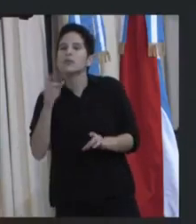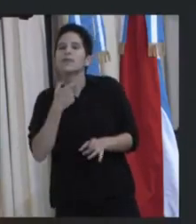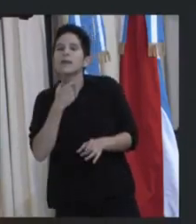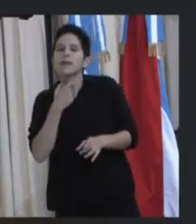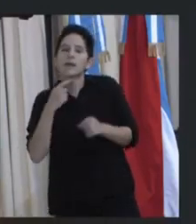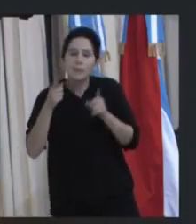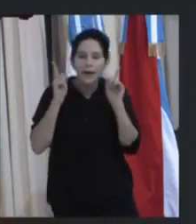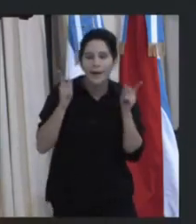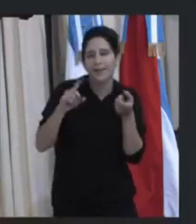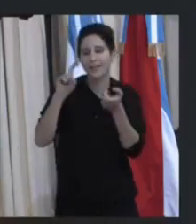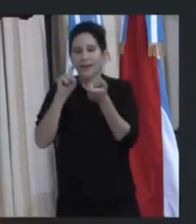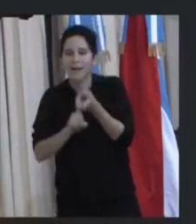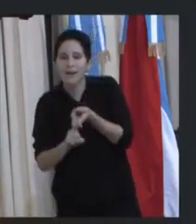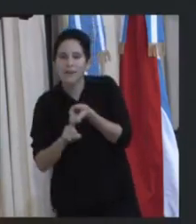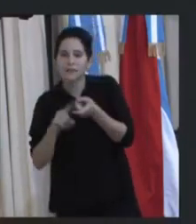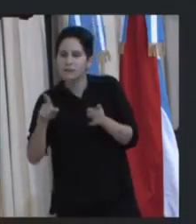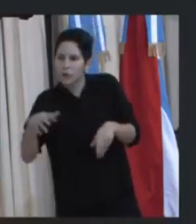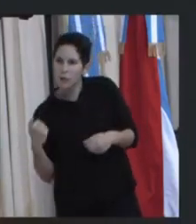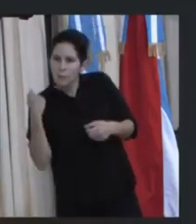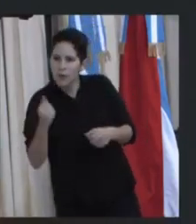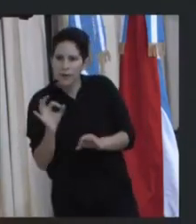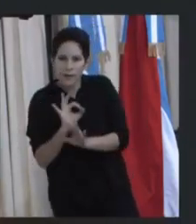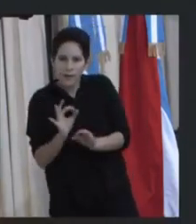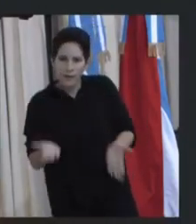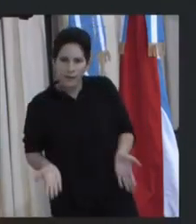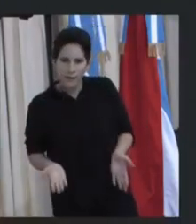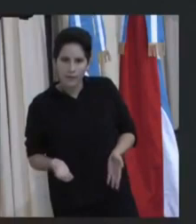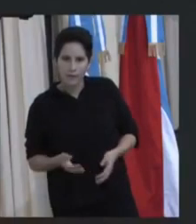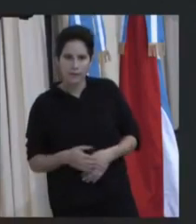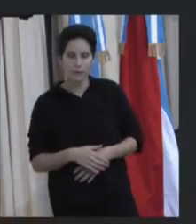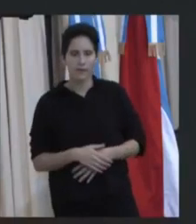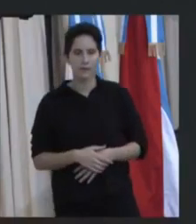para casarse bien, que no se empoderan, diríamos hoy, ¿no?